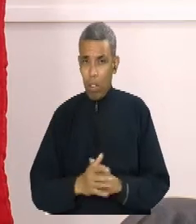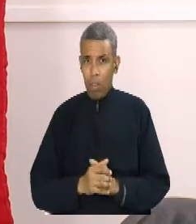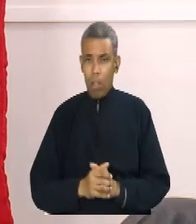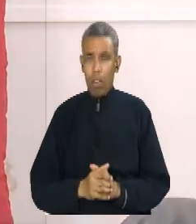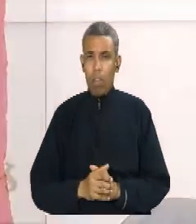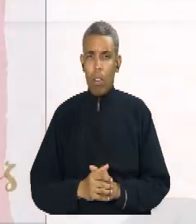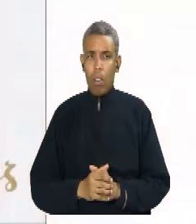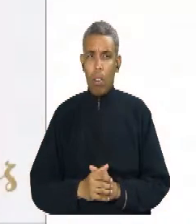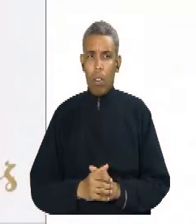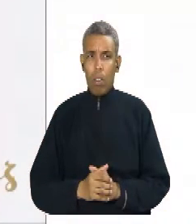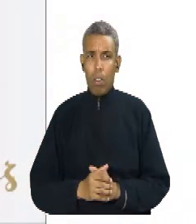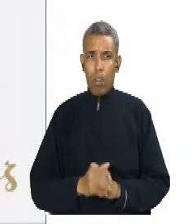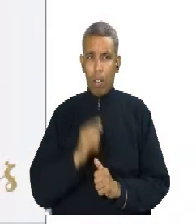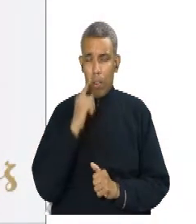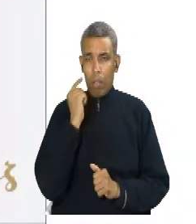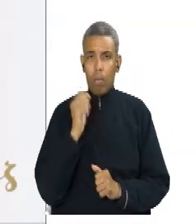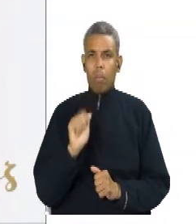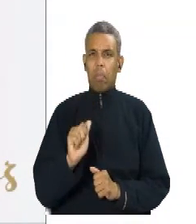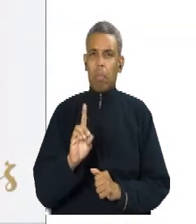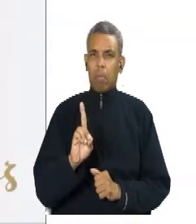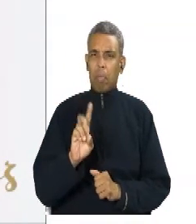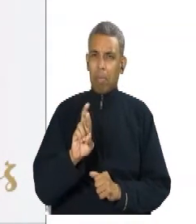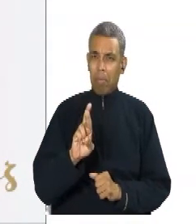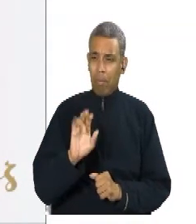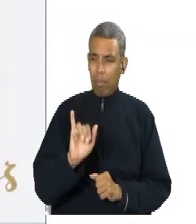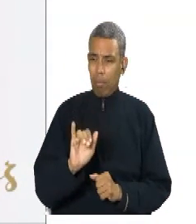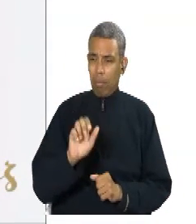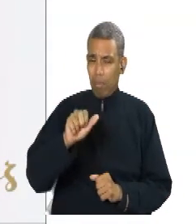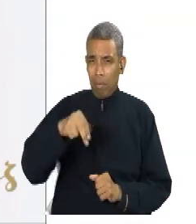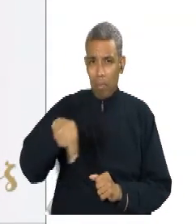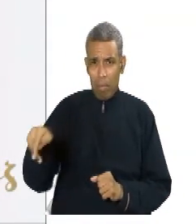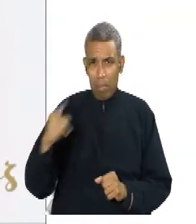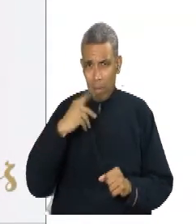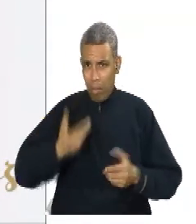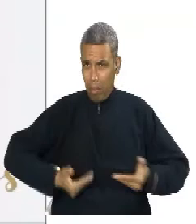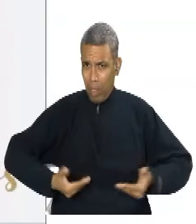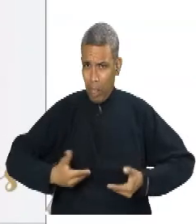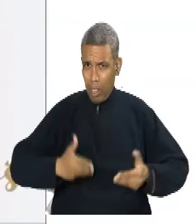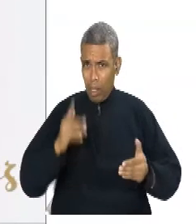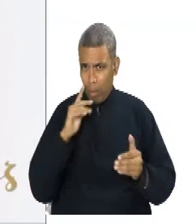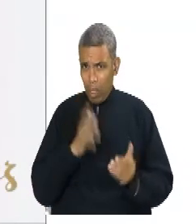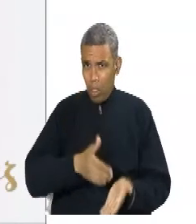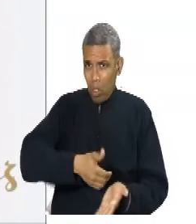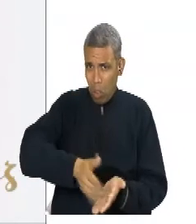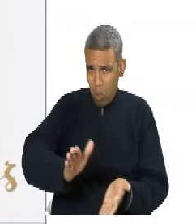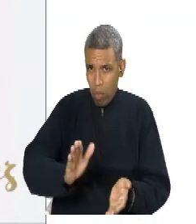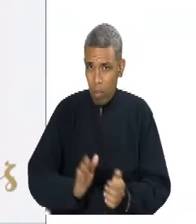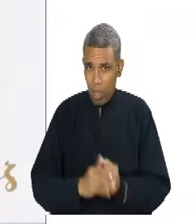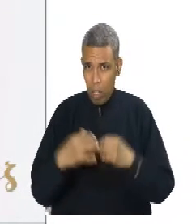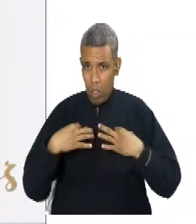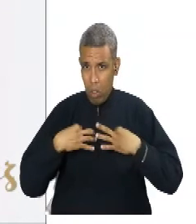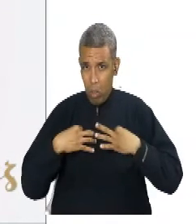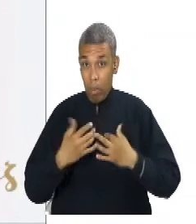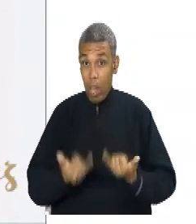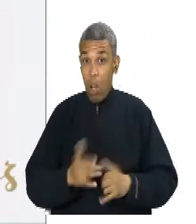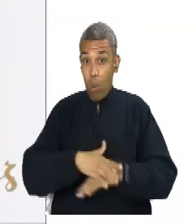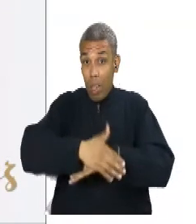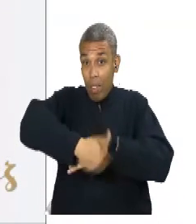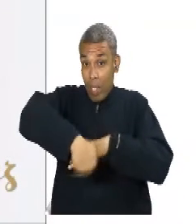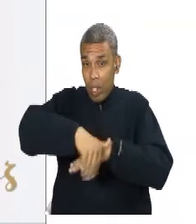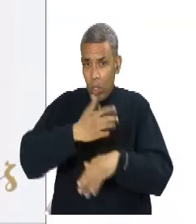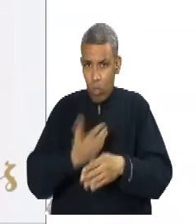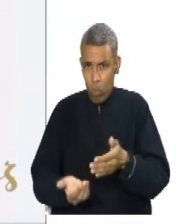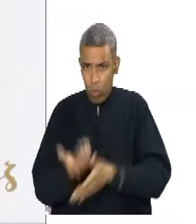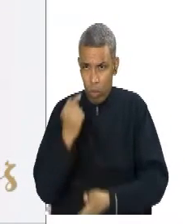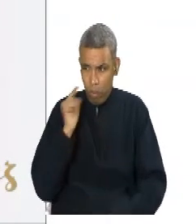doctor said ha comprado junto con su esposa ropa para ella adriana hernández sí claro bueno ahora con nueva dirección en la calle